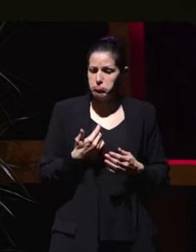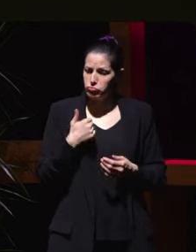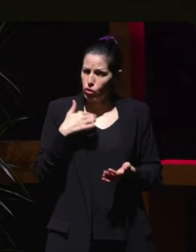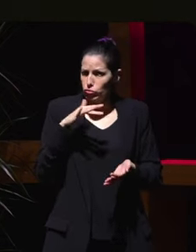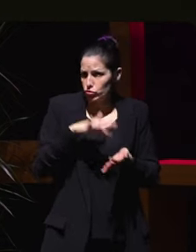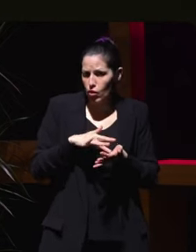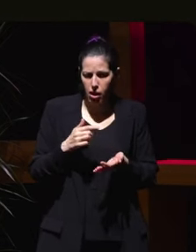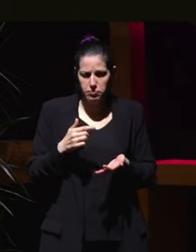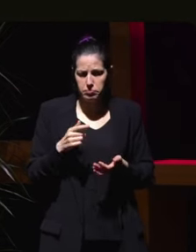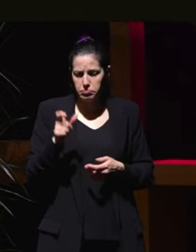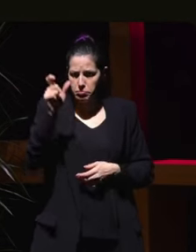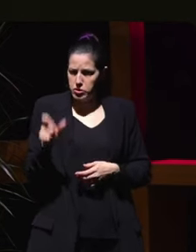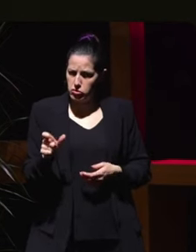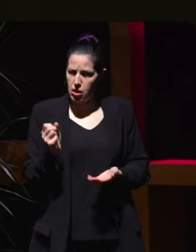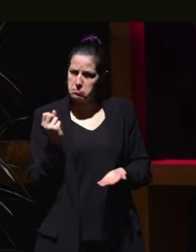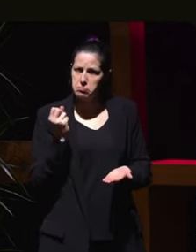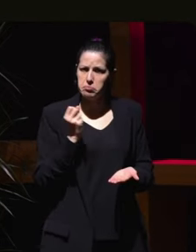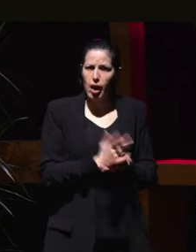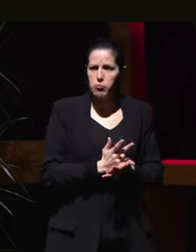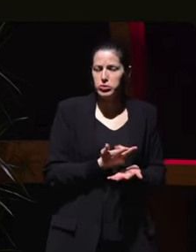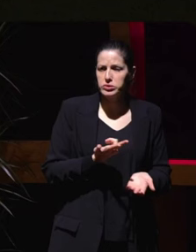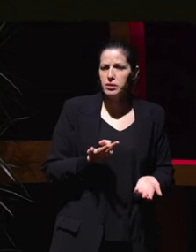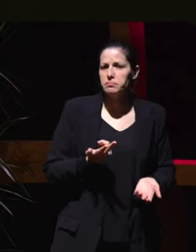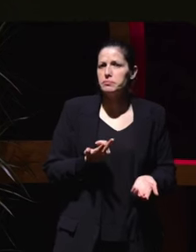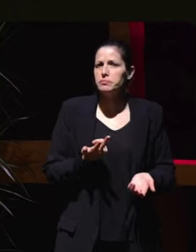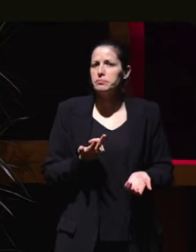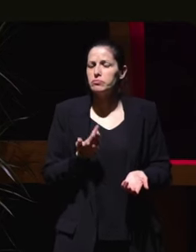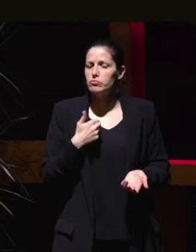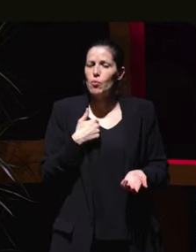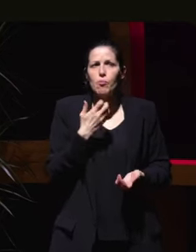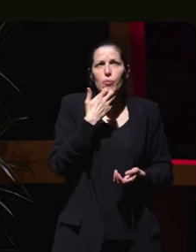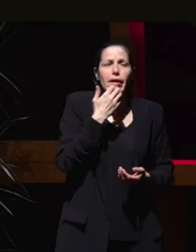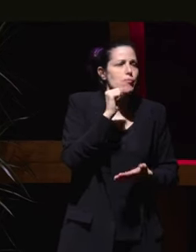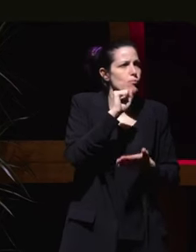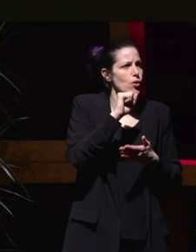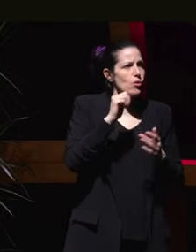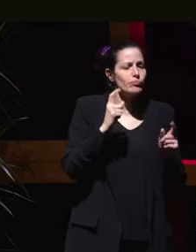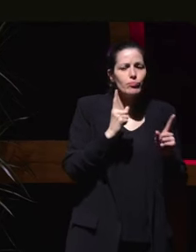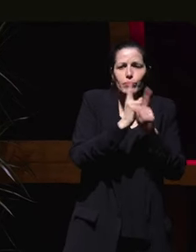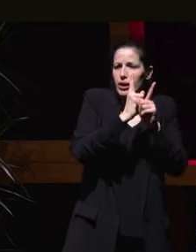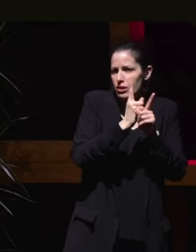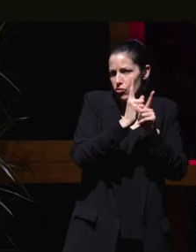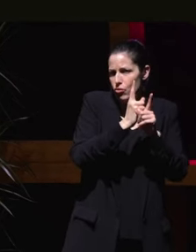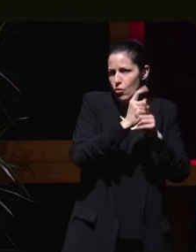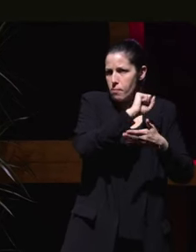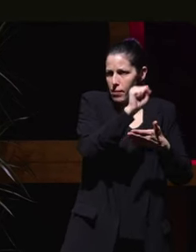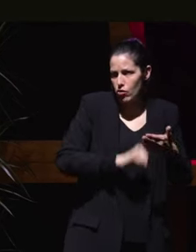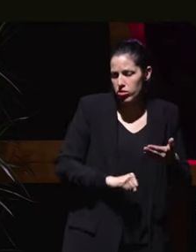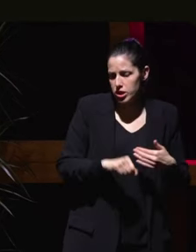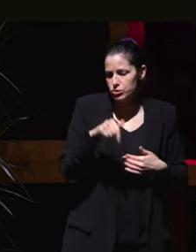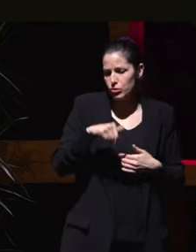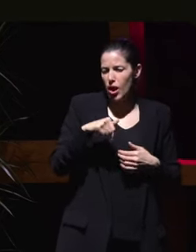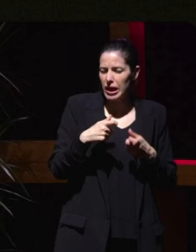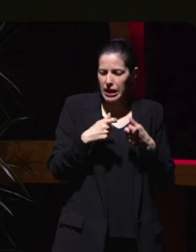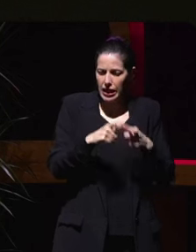Vigo, no que ademais do fútbol pues, teño narrado algún partido de baloncesto cando había baloncesto aquí na